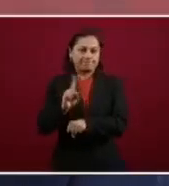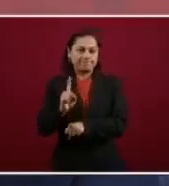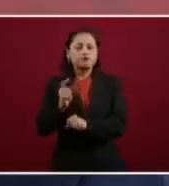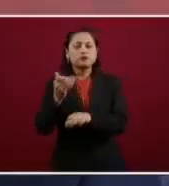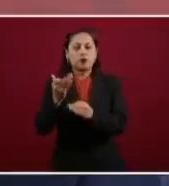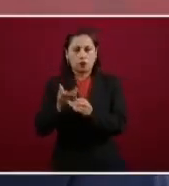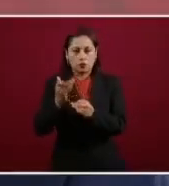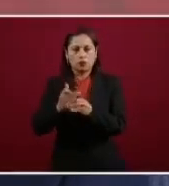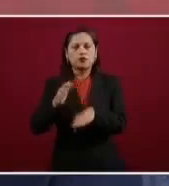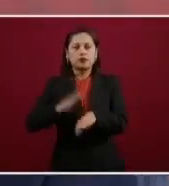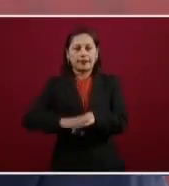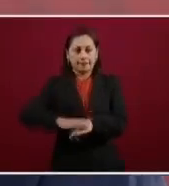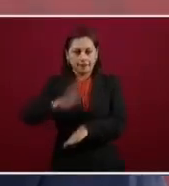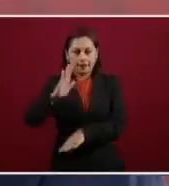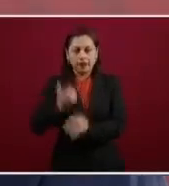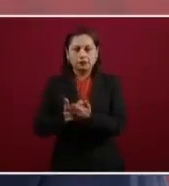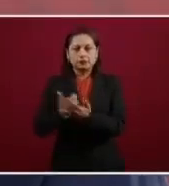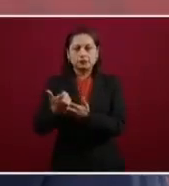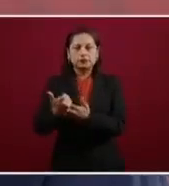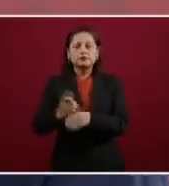tengo información